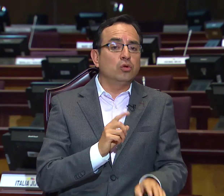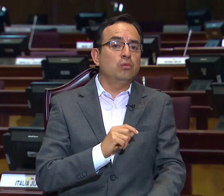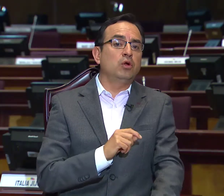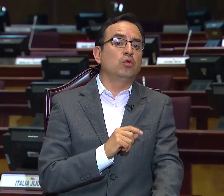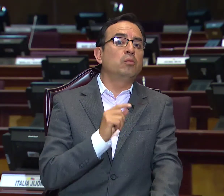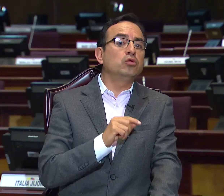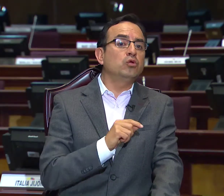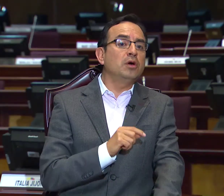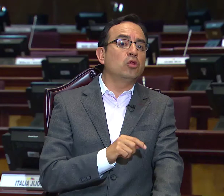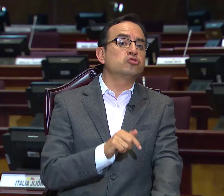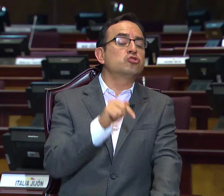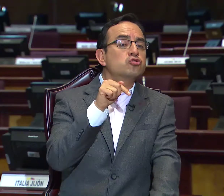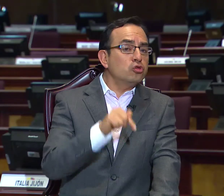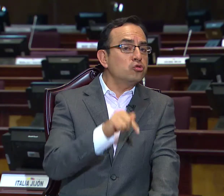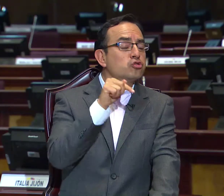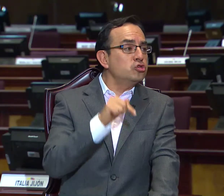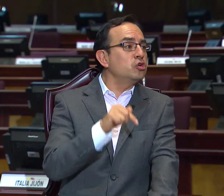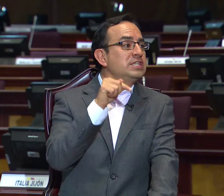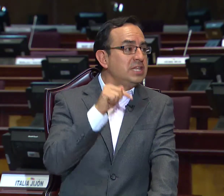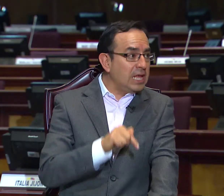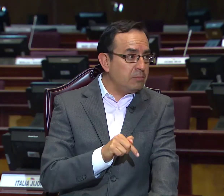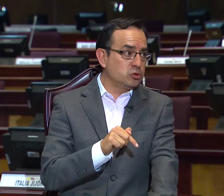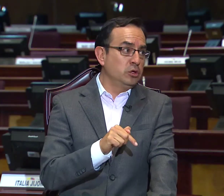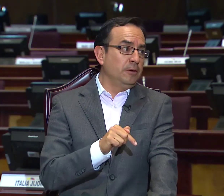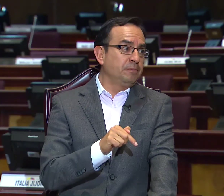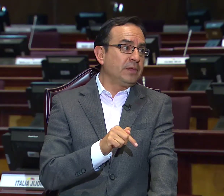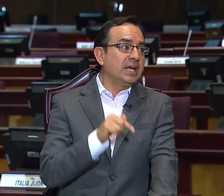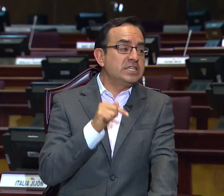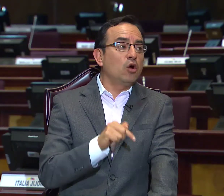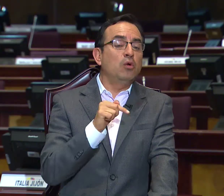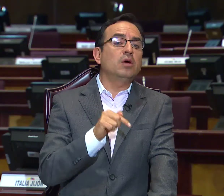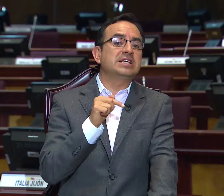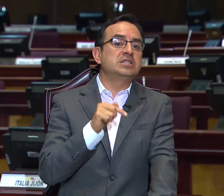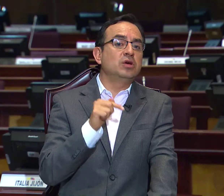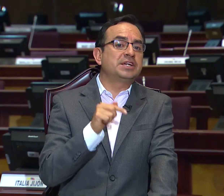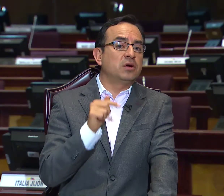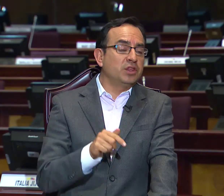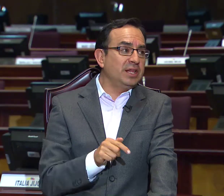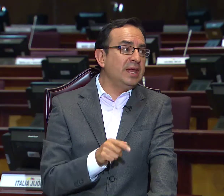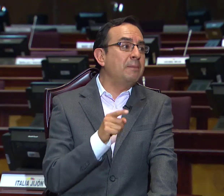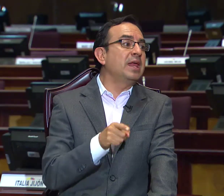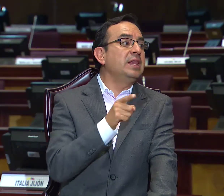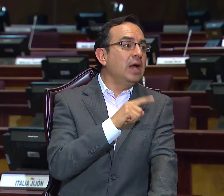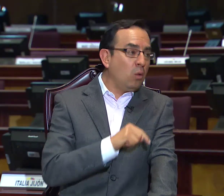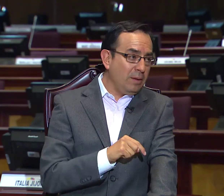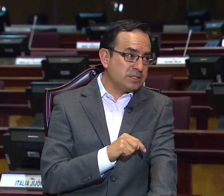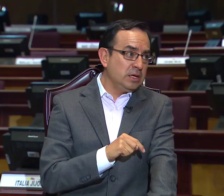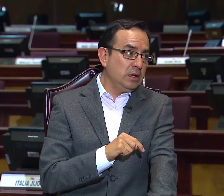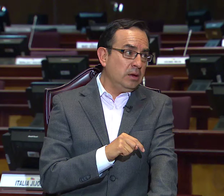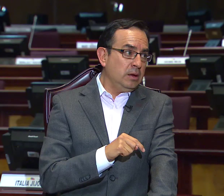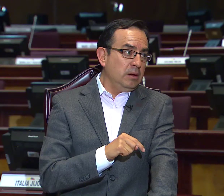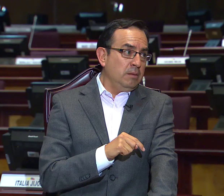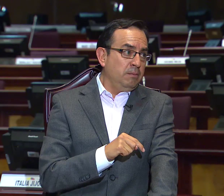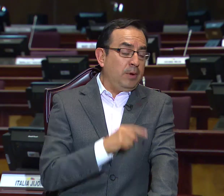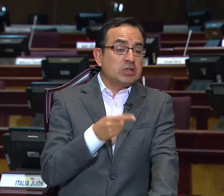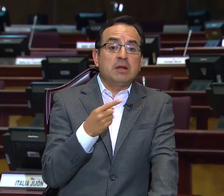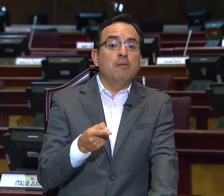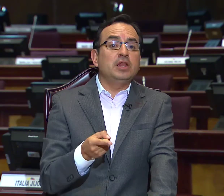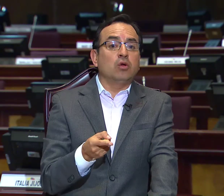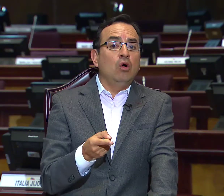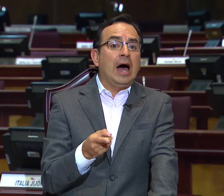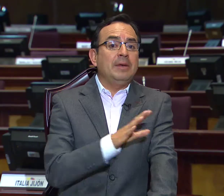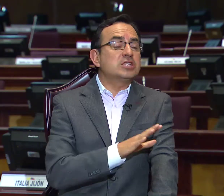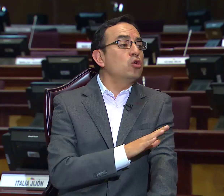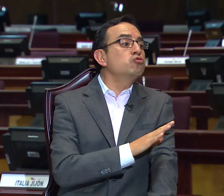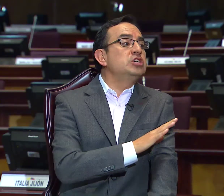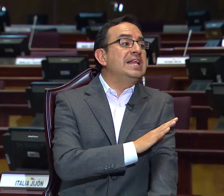correcto número 1 punto número 2 nosotros hoy solicitamos que se convoque a la sesión extraordinaria para el día jueves pero hasta el